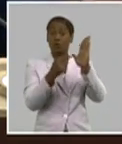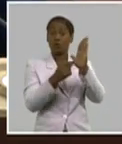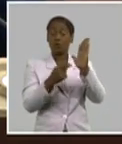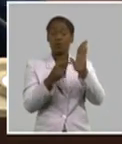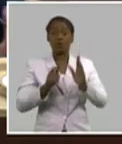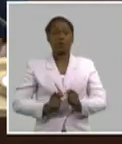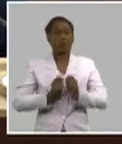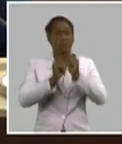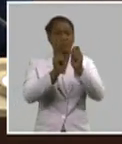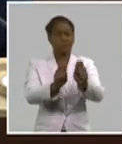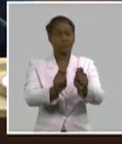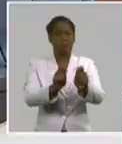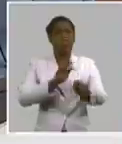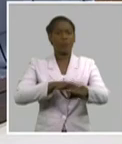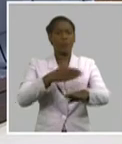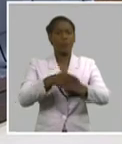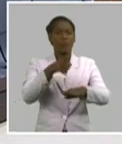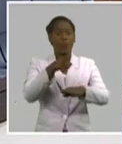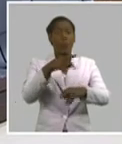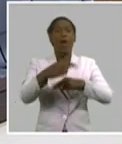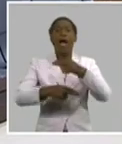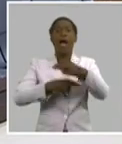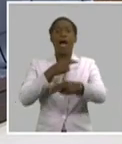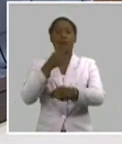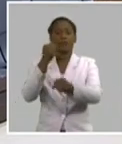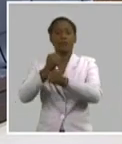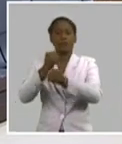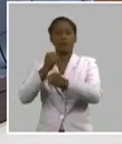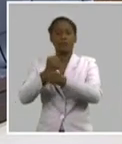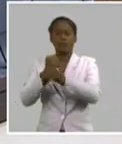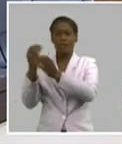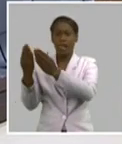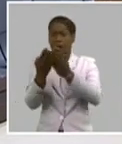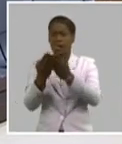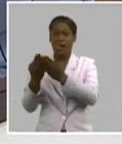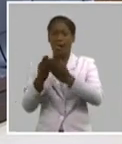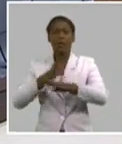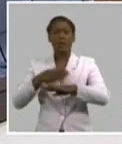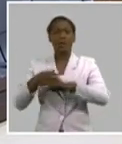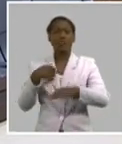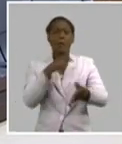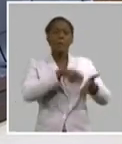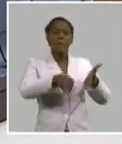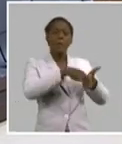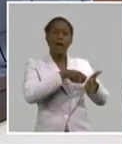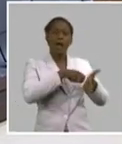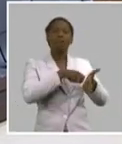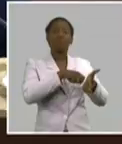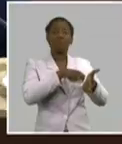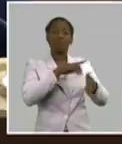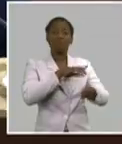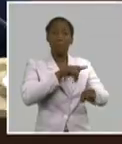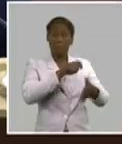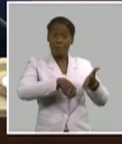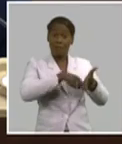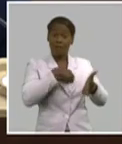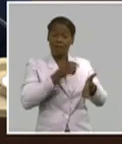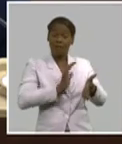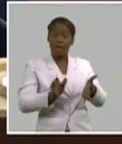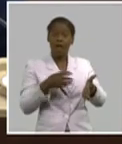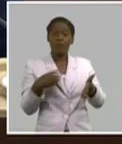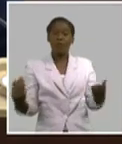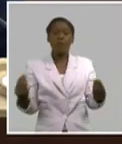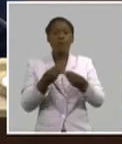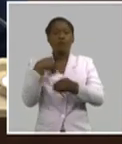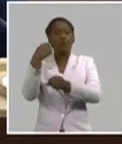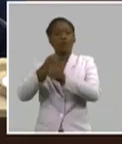y cómo entonces vuelvo a planificar, a hacer cosas con el cuadro, a propiciar momentos para que él